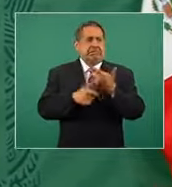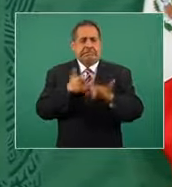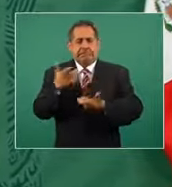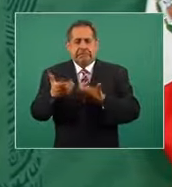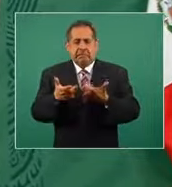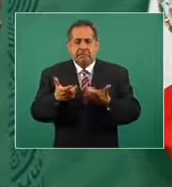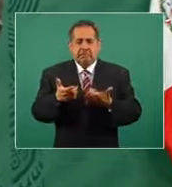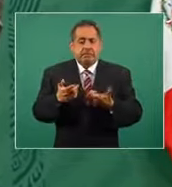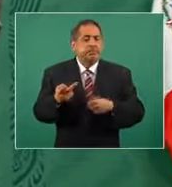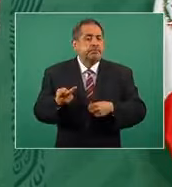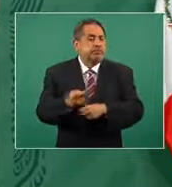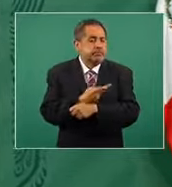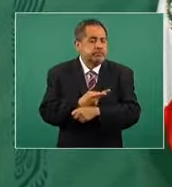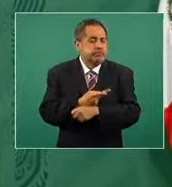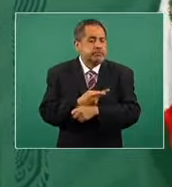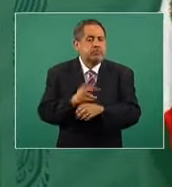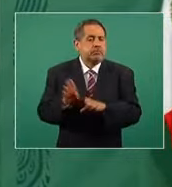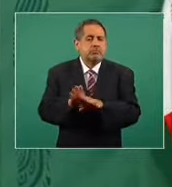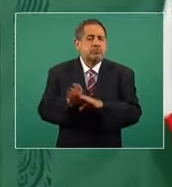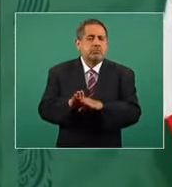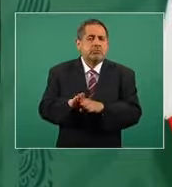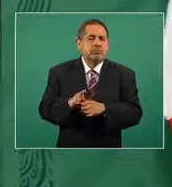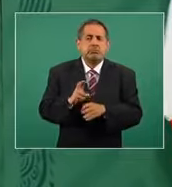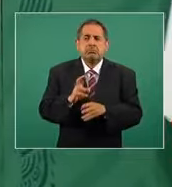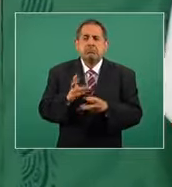¿y cuál fue el remedio?